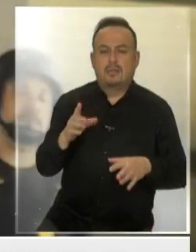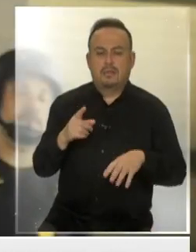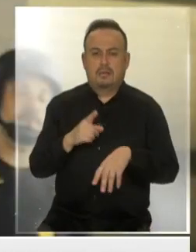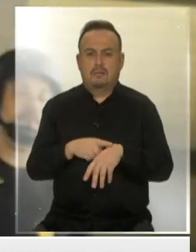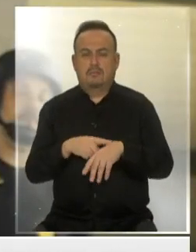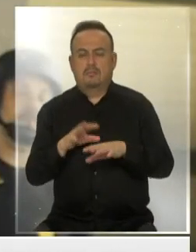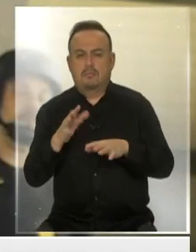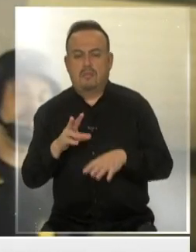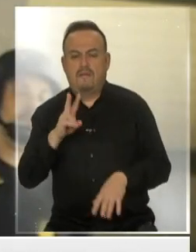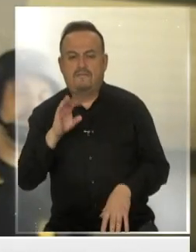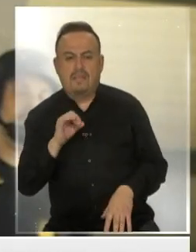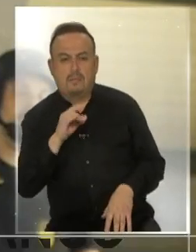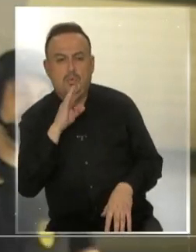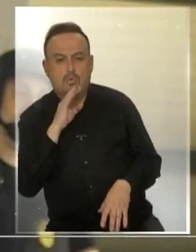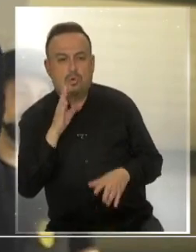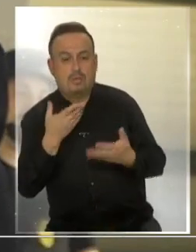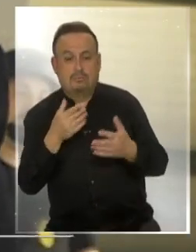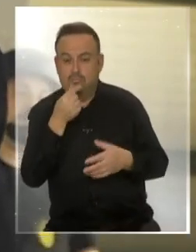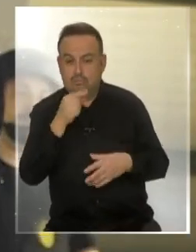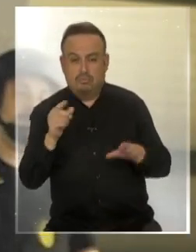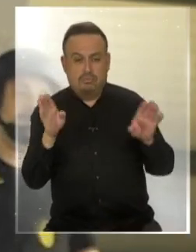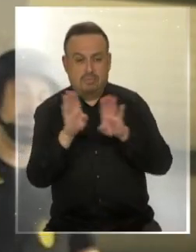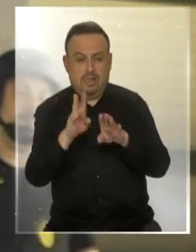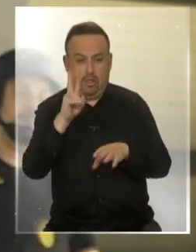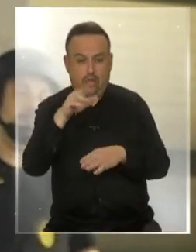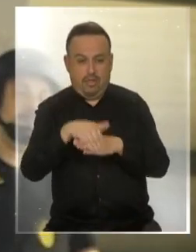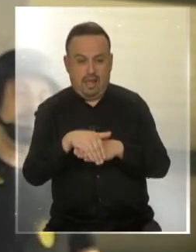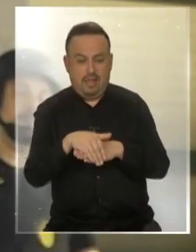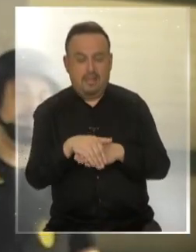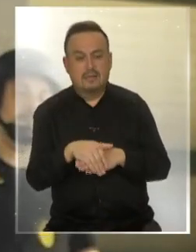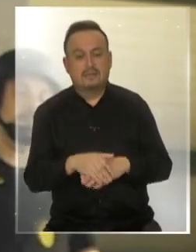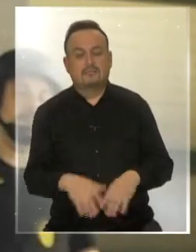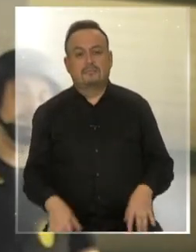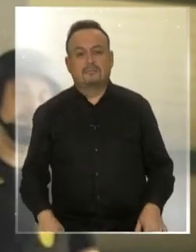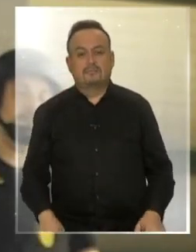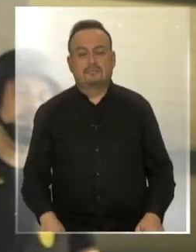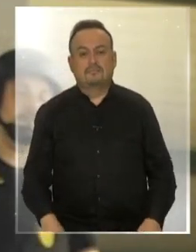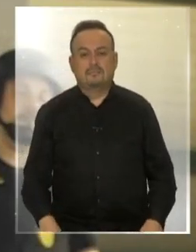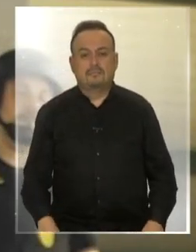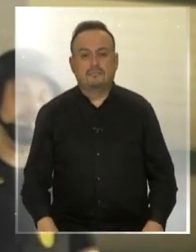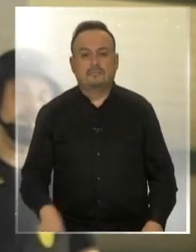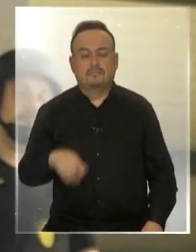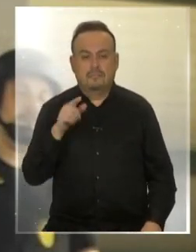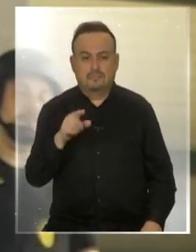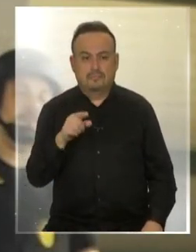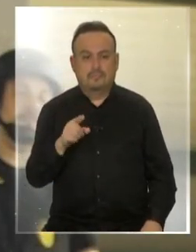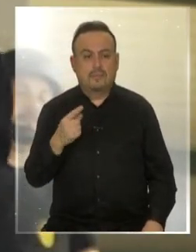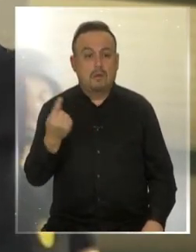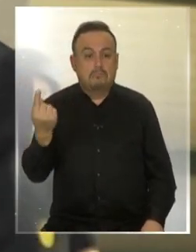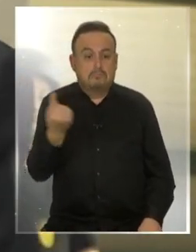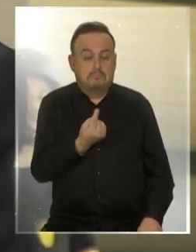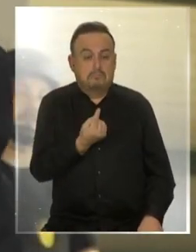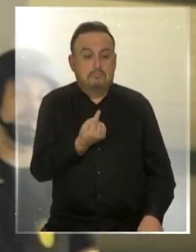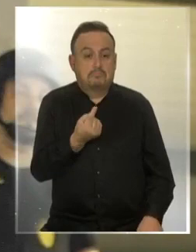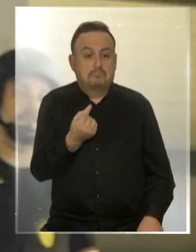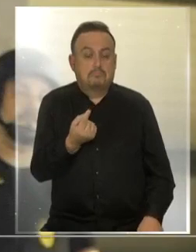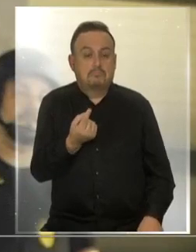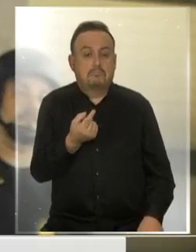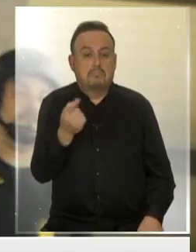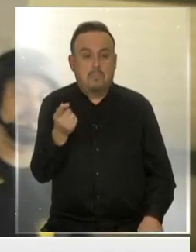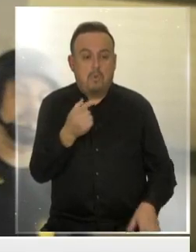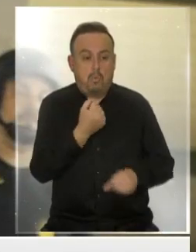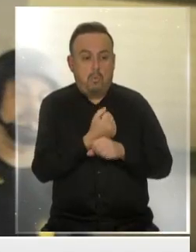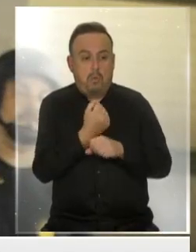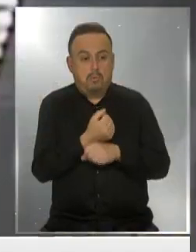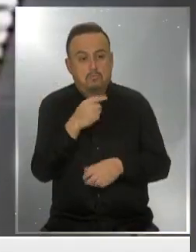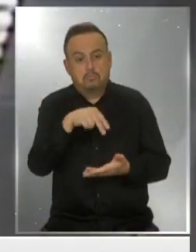20 minutos de que está el cierre de la sucursal pasa a ser un cliente más ese momento para el guardia que se